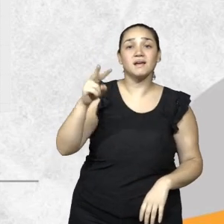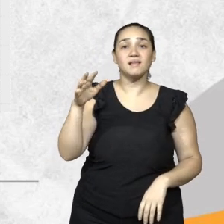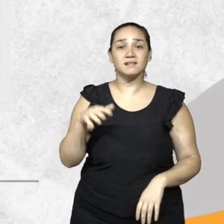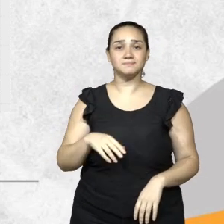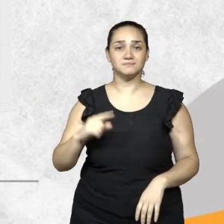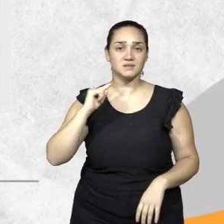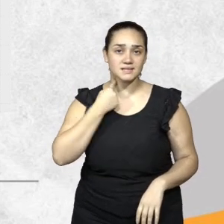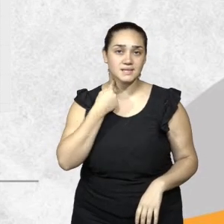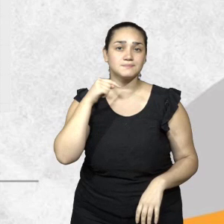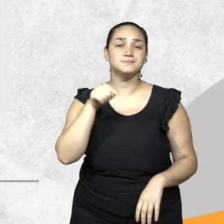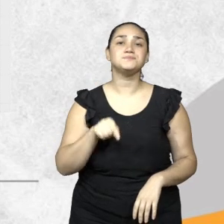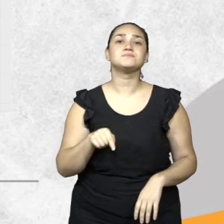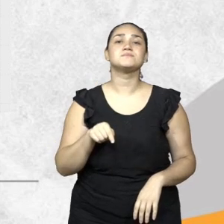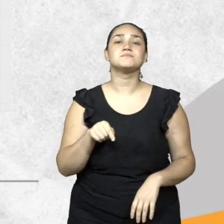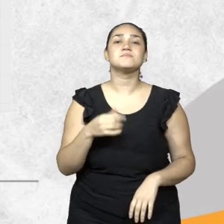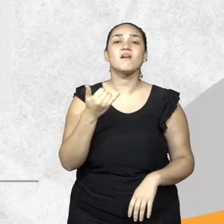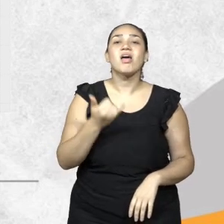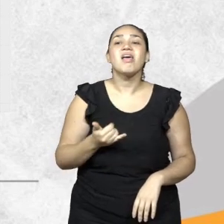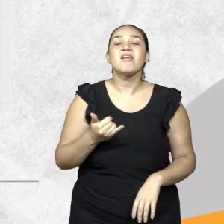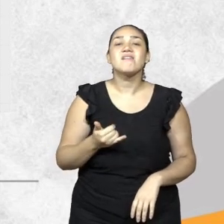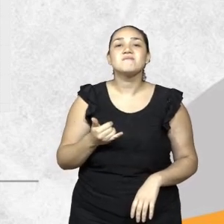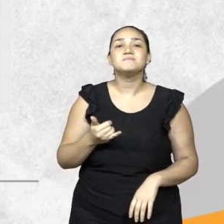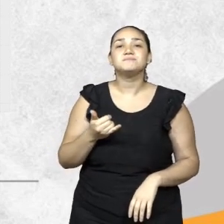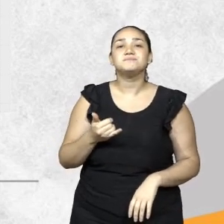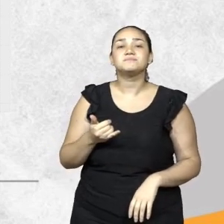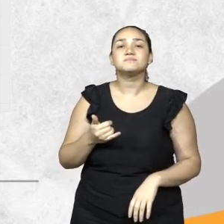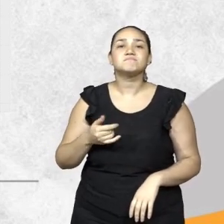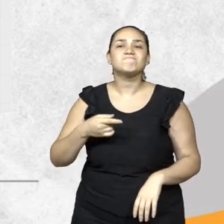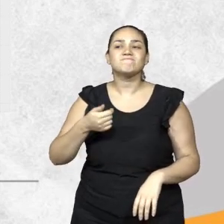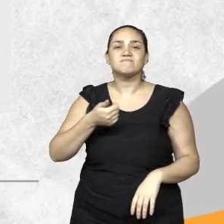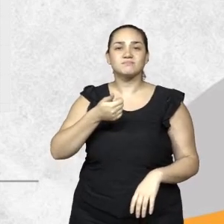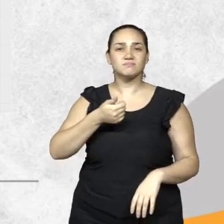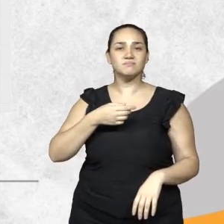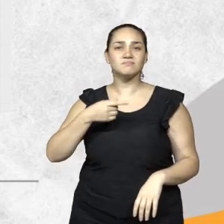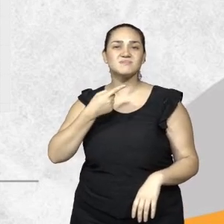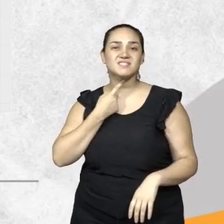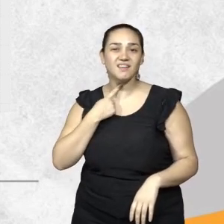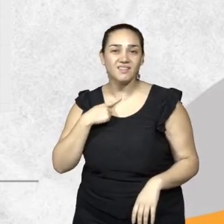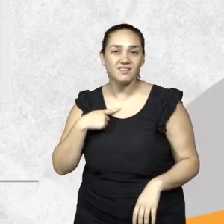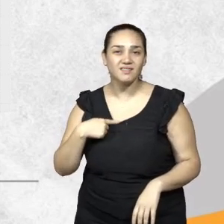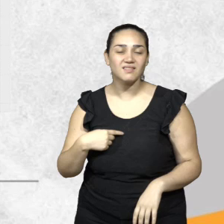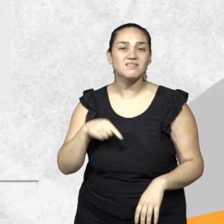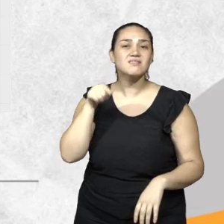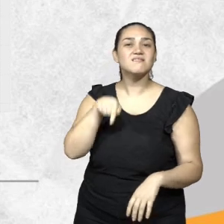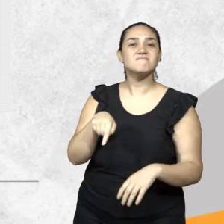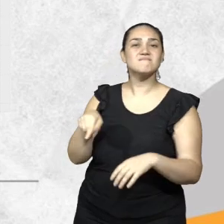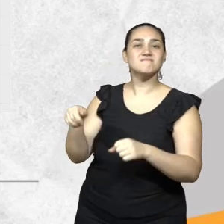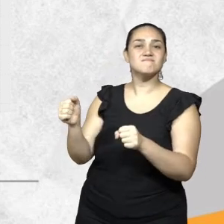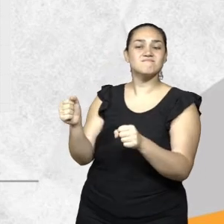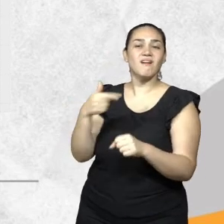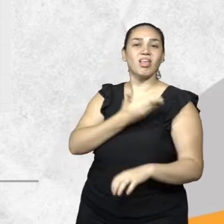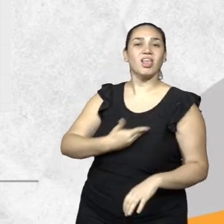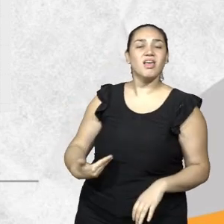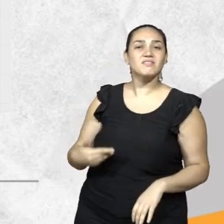de mi país, que cuando el estado de certeza no está presente, el Estado